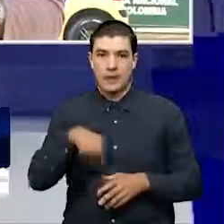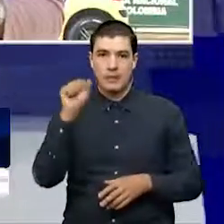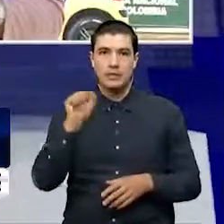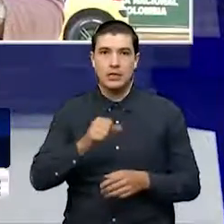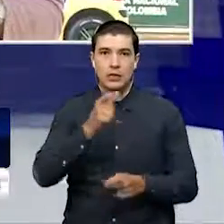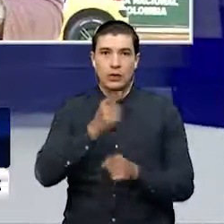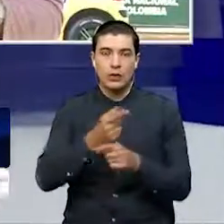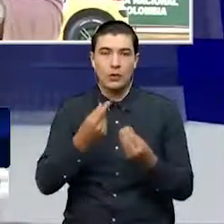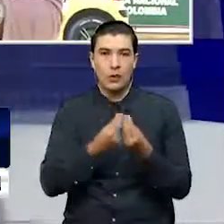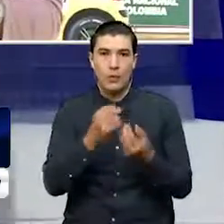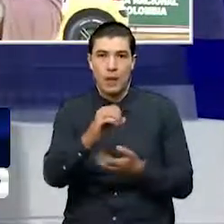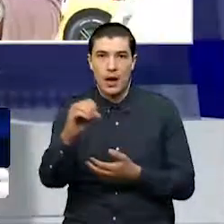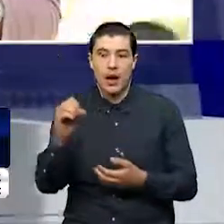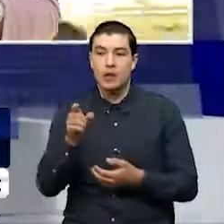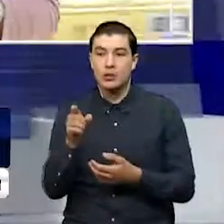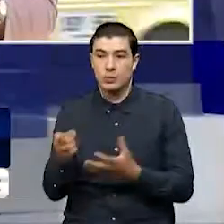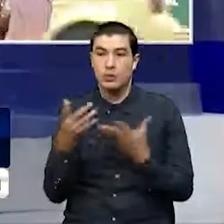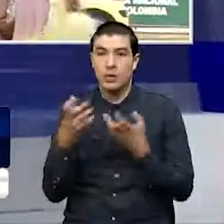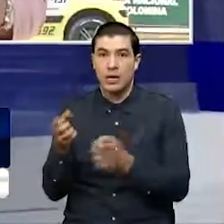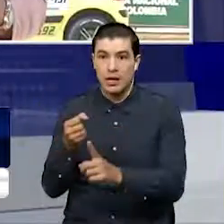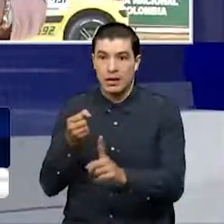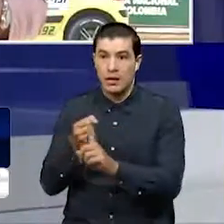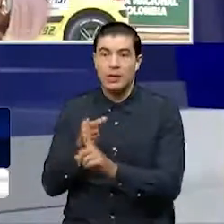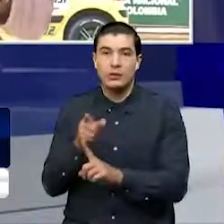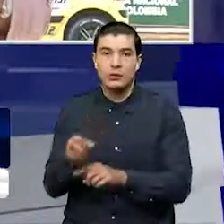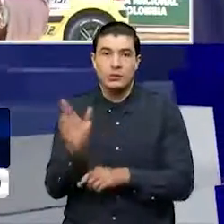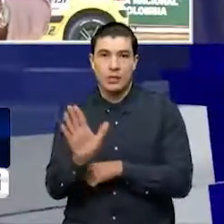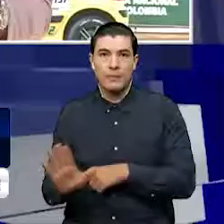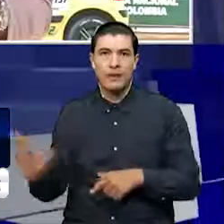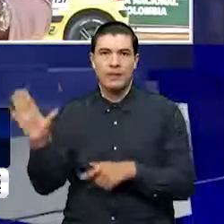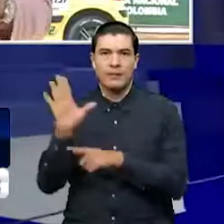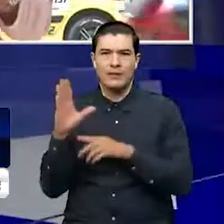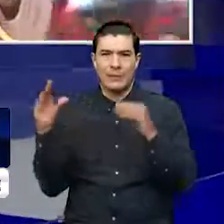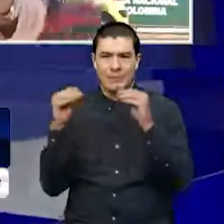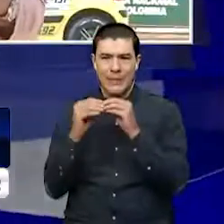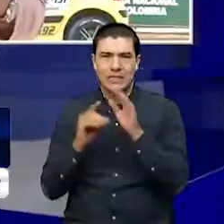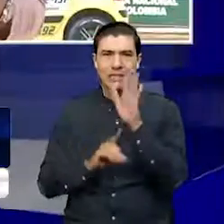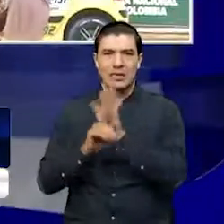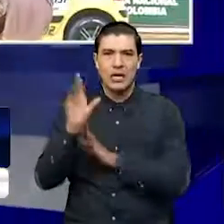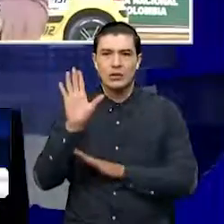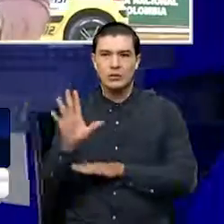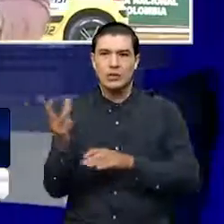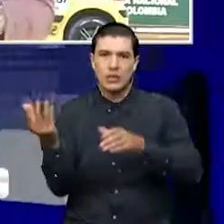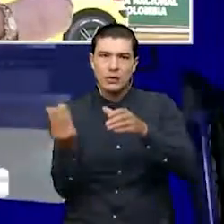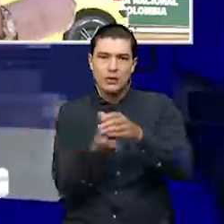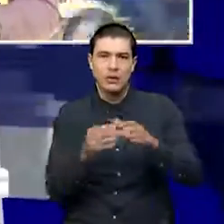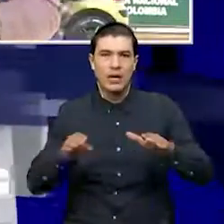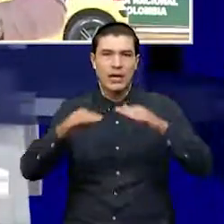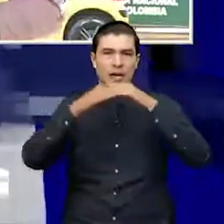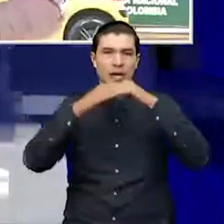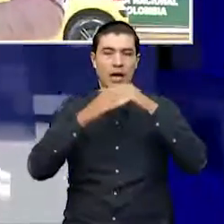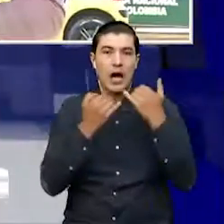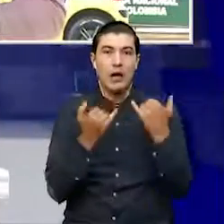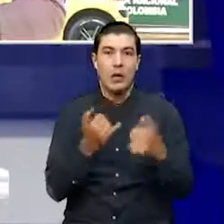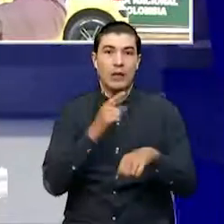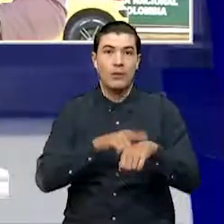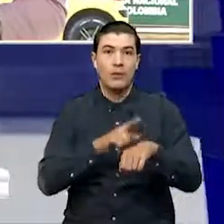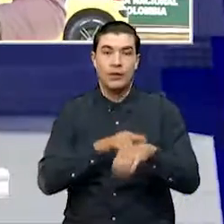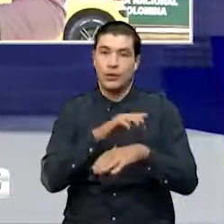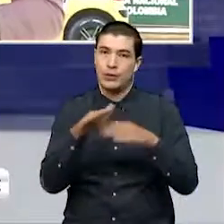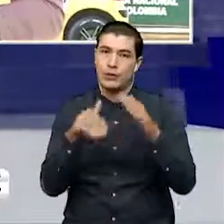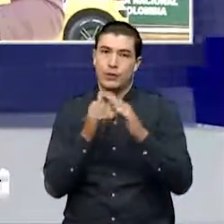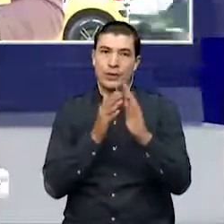lo que se quiere con este tipo de sesiones es tener un departamento más desarrollado con inclusión y equidad por el momento es toda la información